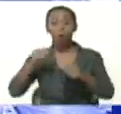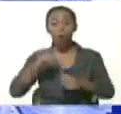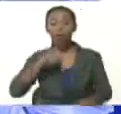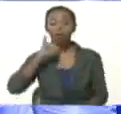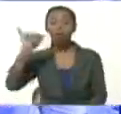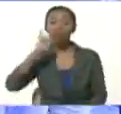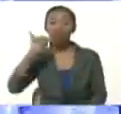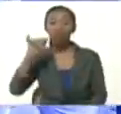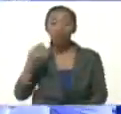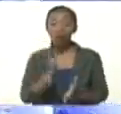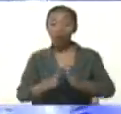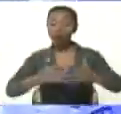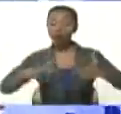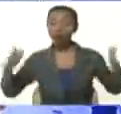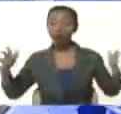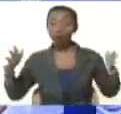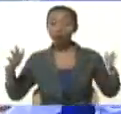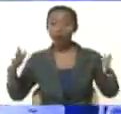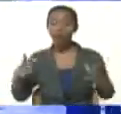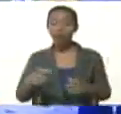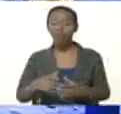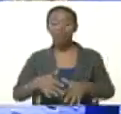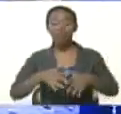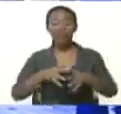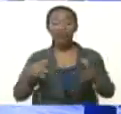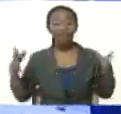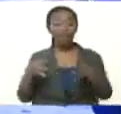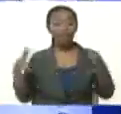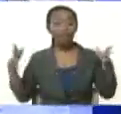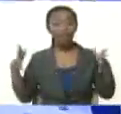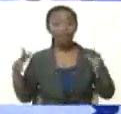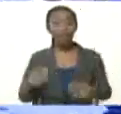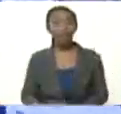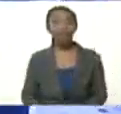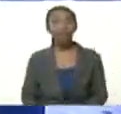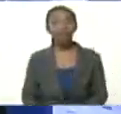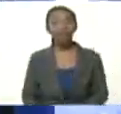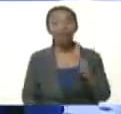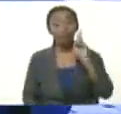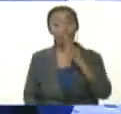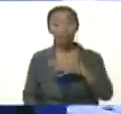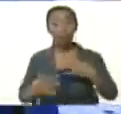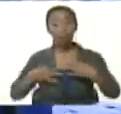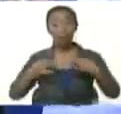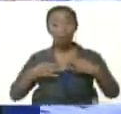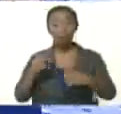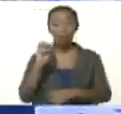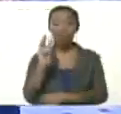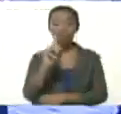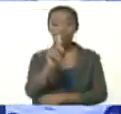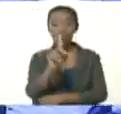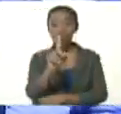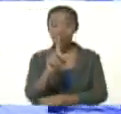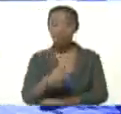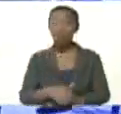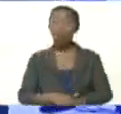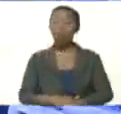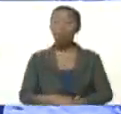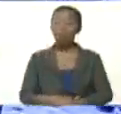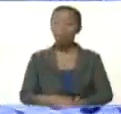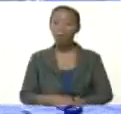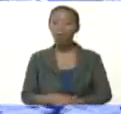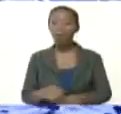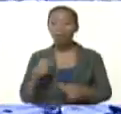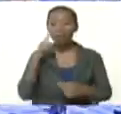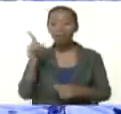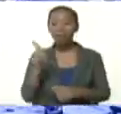de gigantesca. Eso. Gigantesca. Aquí es, mira. Bueno, ahí seguimos, mira, presidente. Sí. La ropa para el 31, Cilia. Boletería aérea, con Viasa